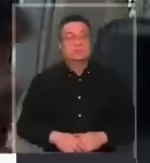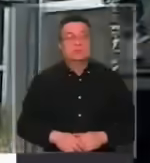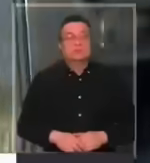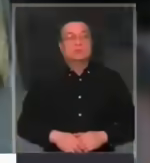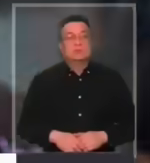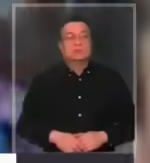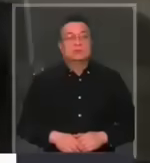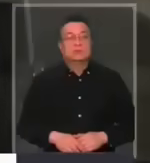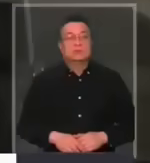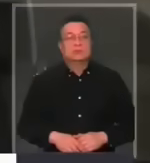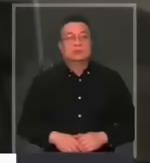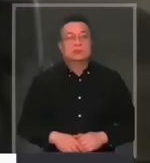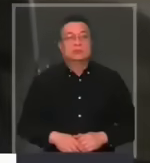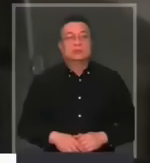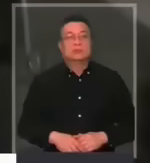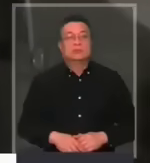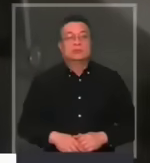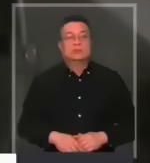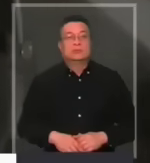toqué. Sal.